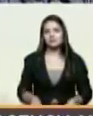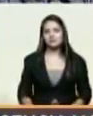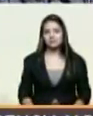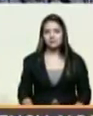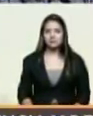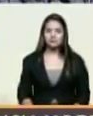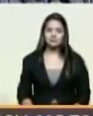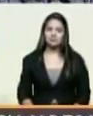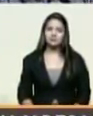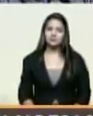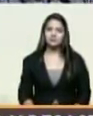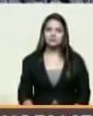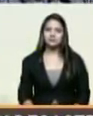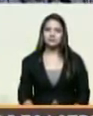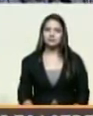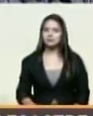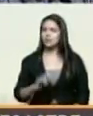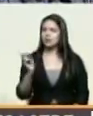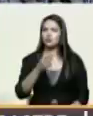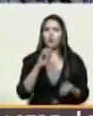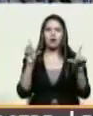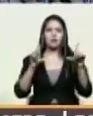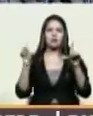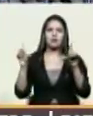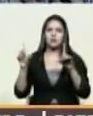Y las grandes cadenas de televisión.